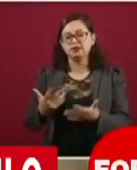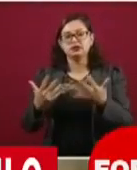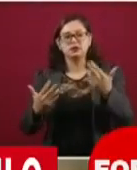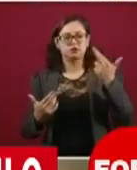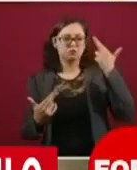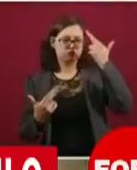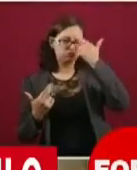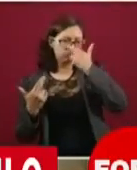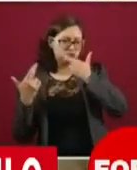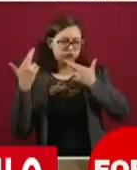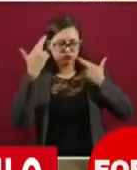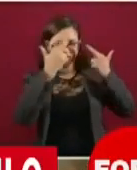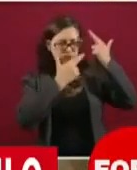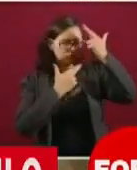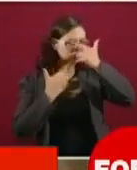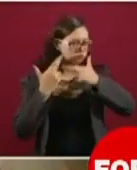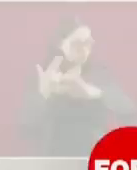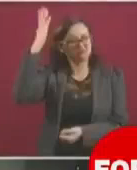incidencia delictiva.